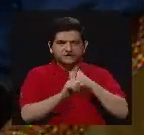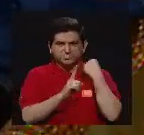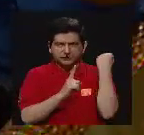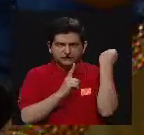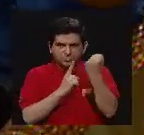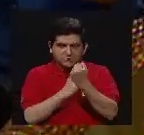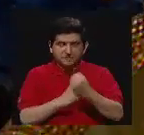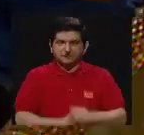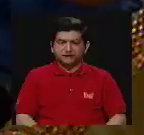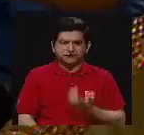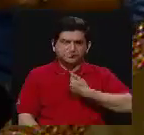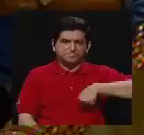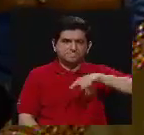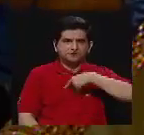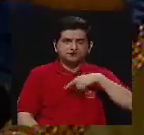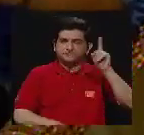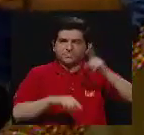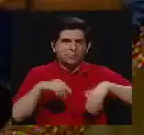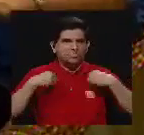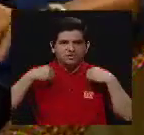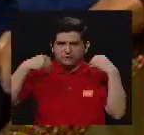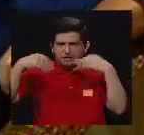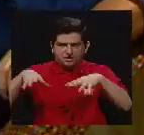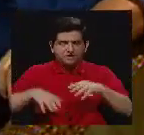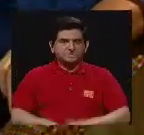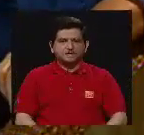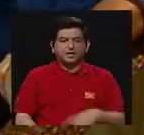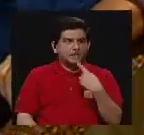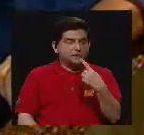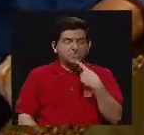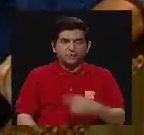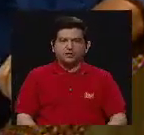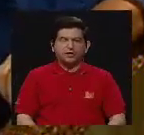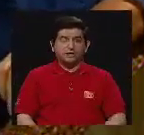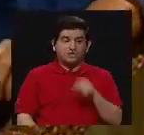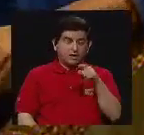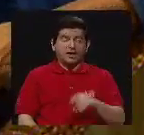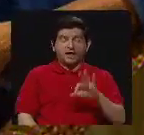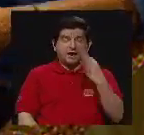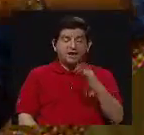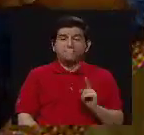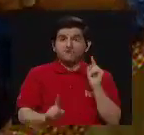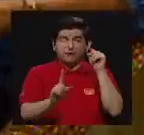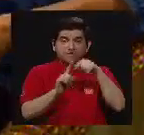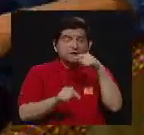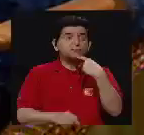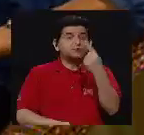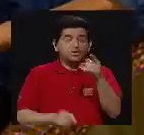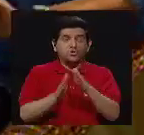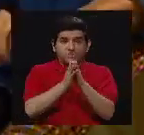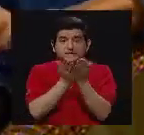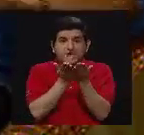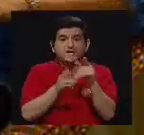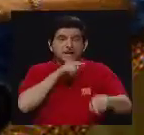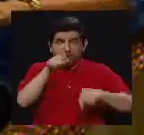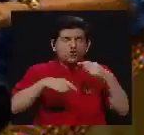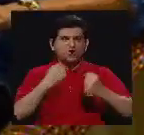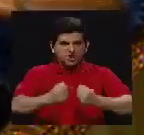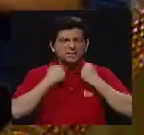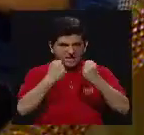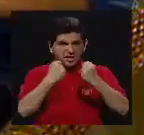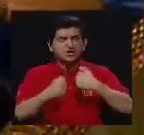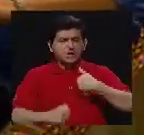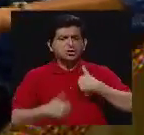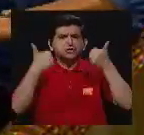una condición a la que no podemos renunciar. No digo que sea la anatomía destino, lo tratás en tu libro y lo